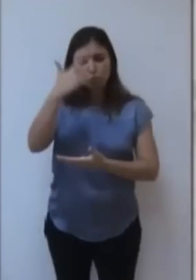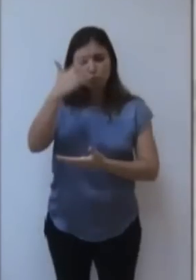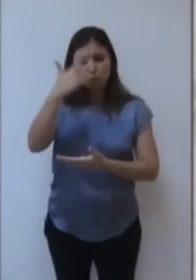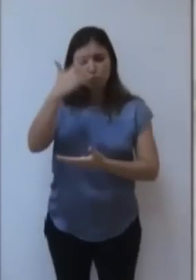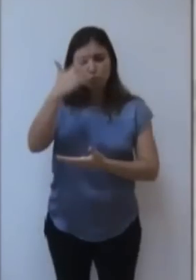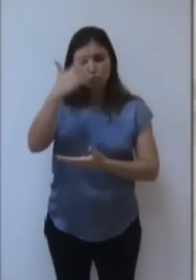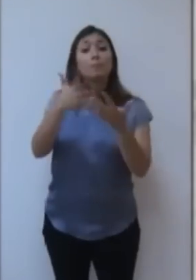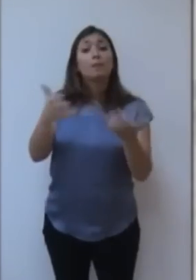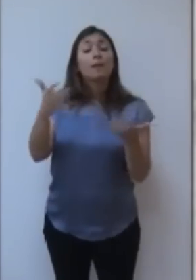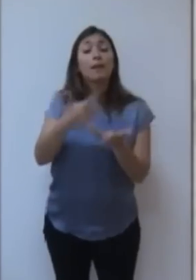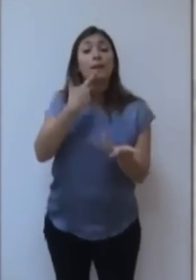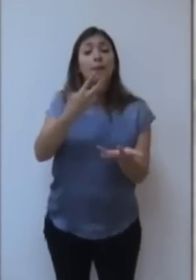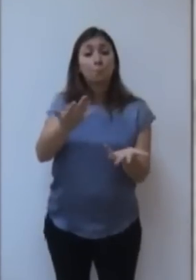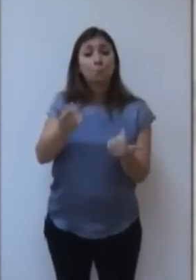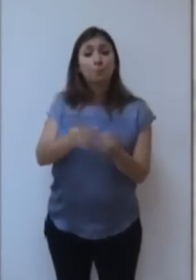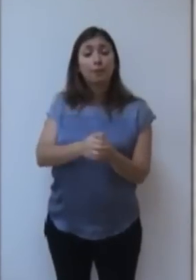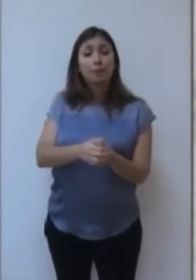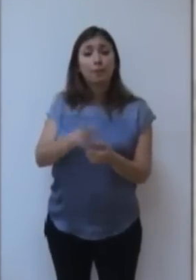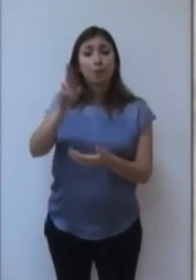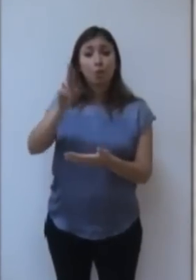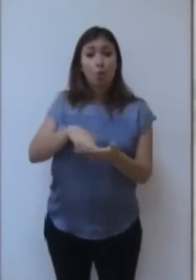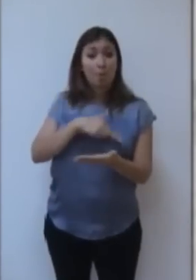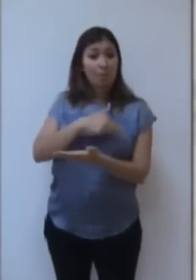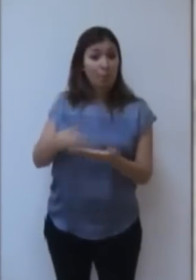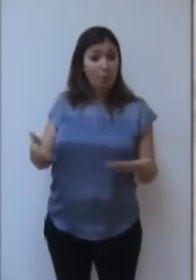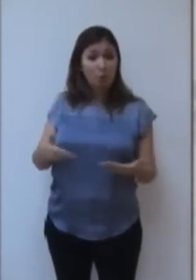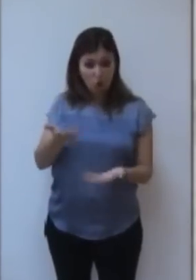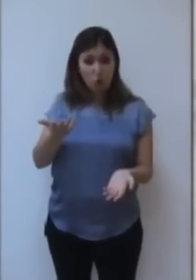de la convención de